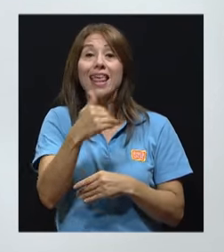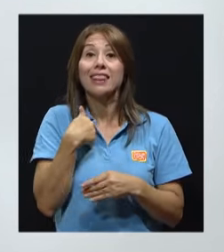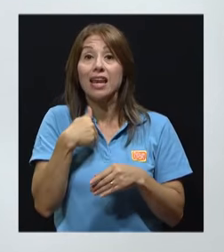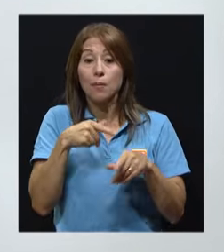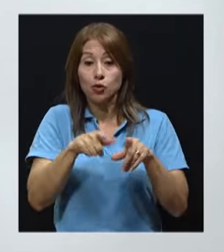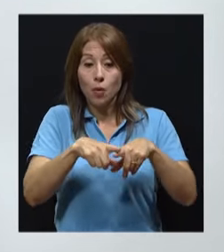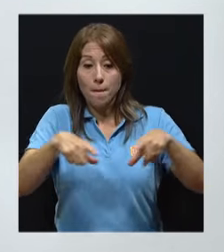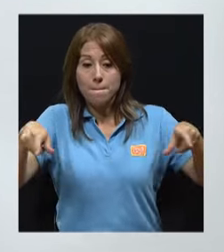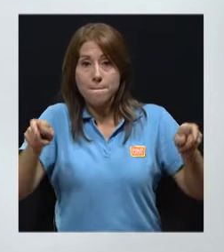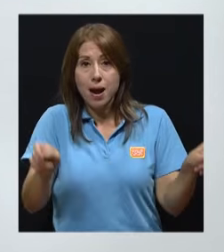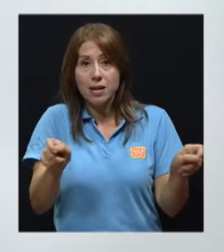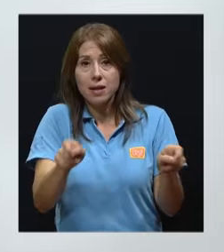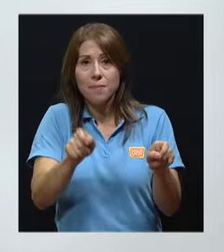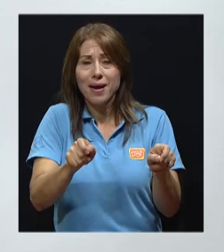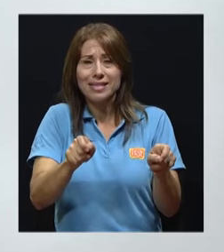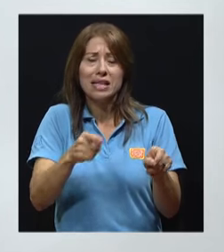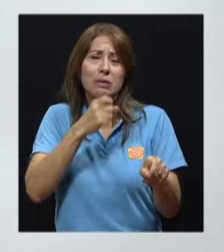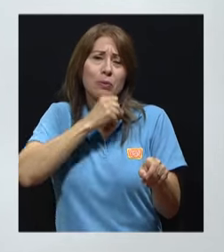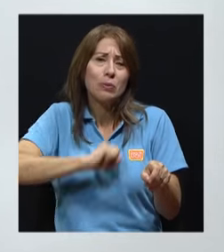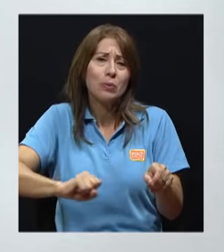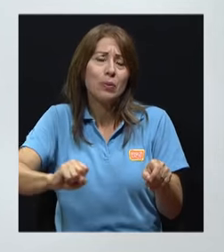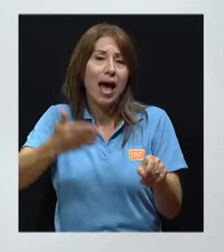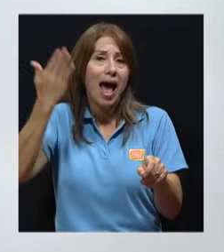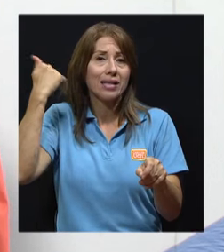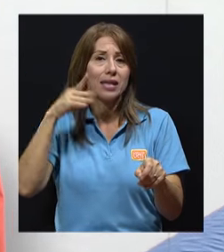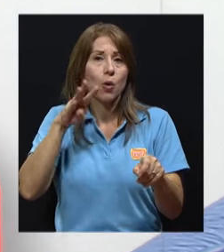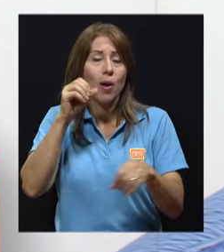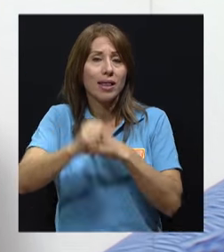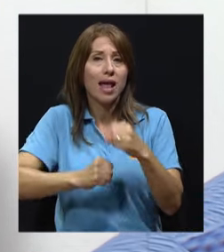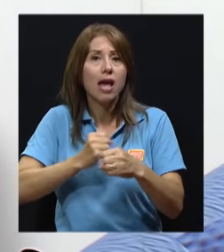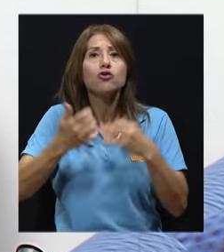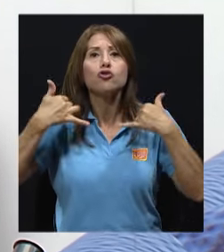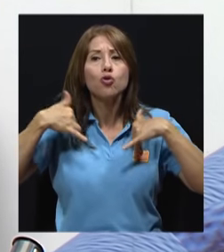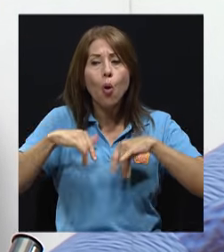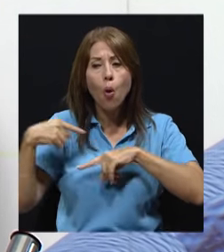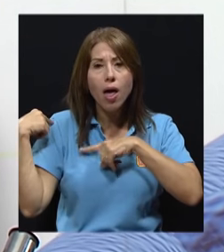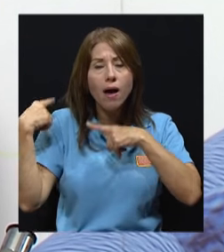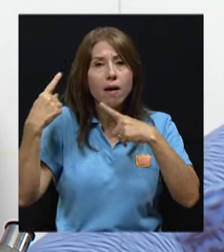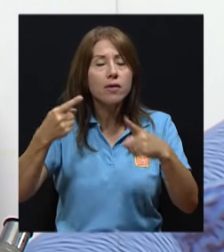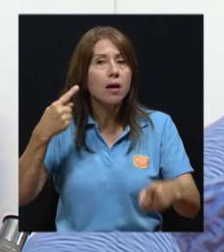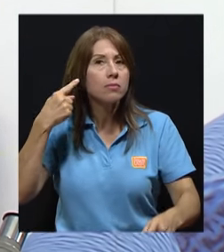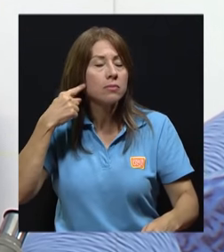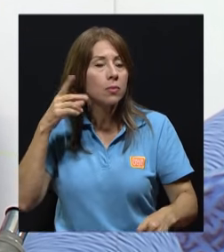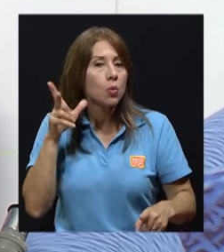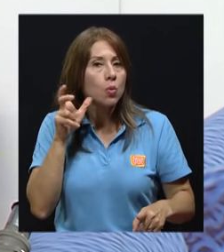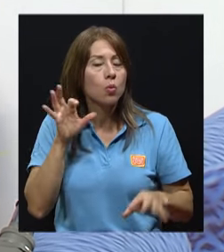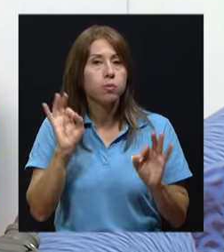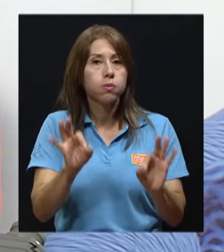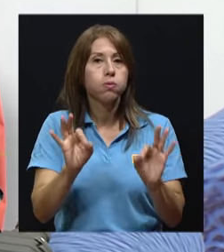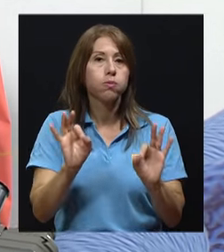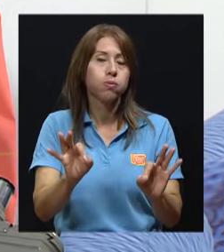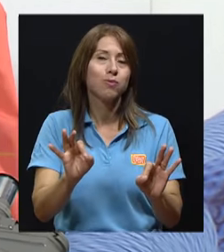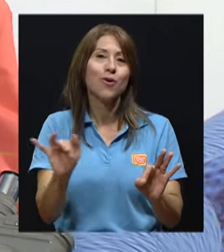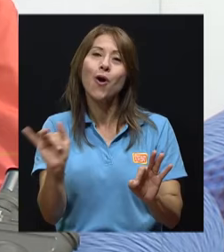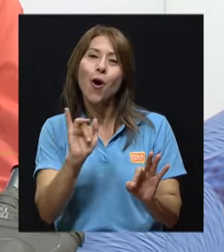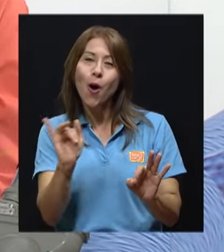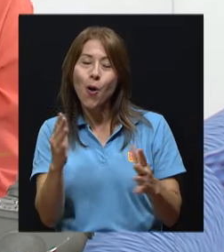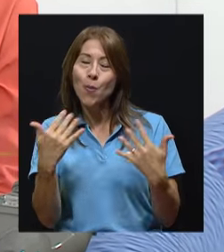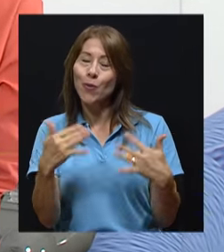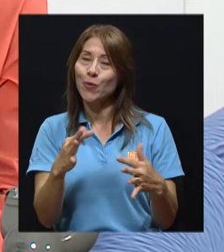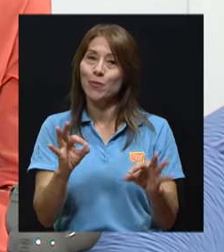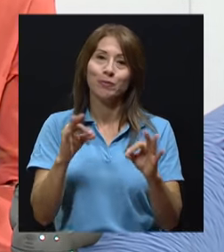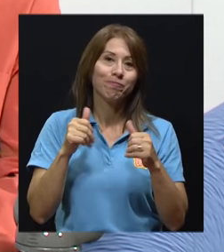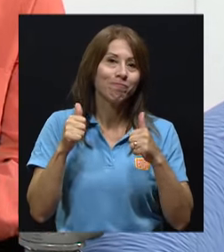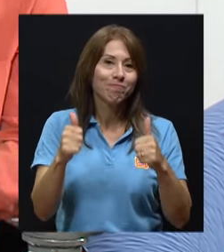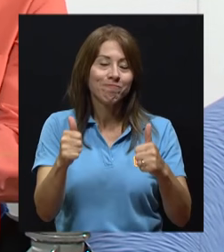años y todavía su sonoridad es impecable con 40 años y está como el vino